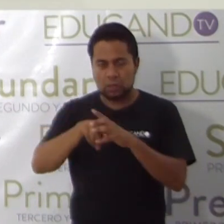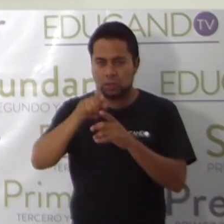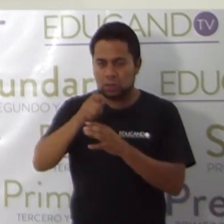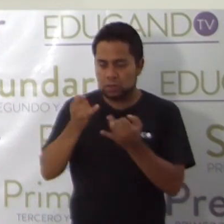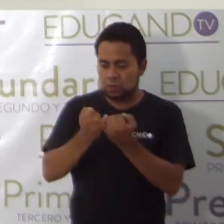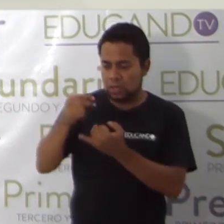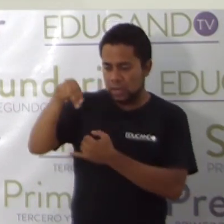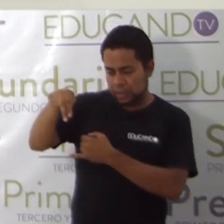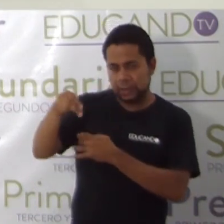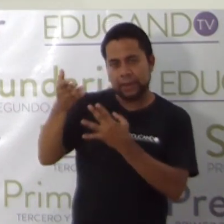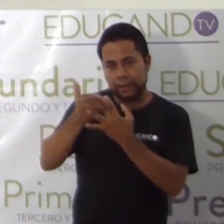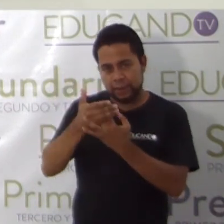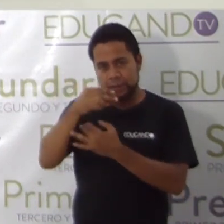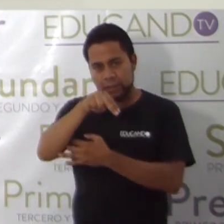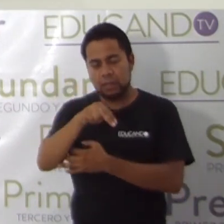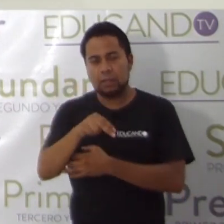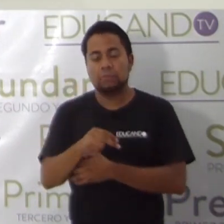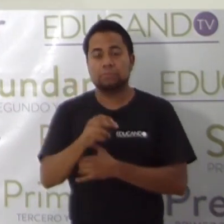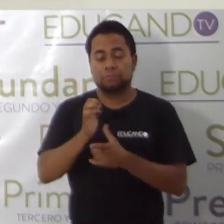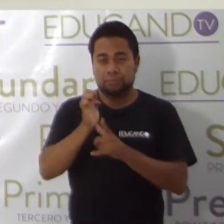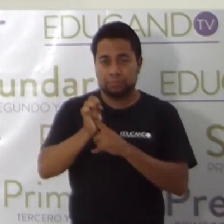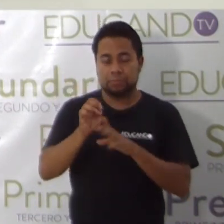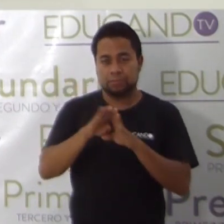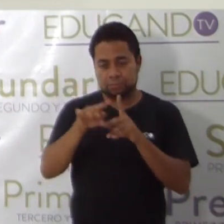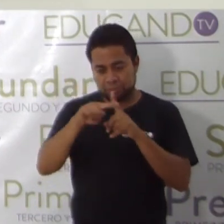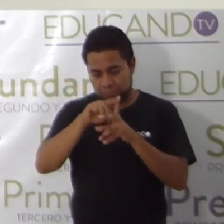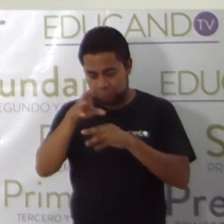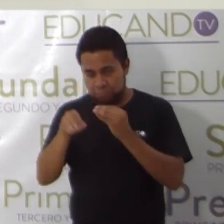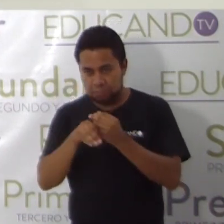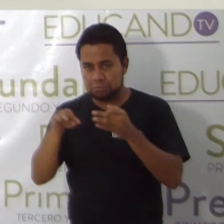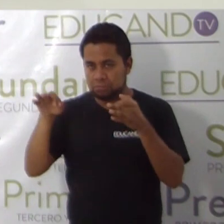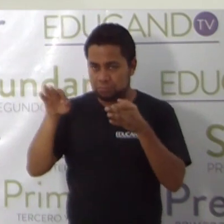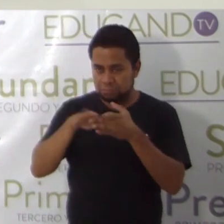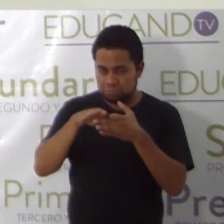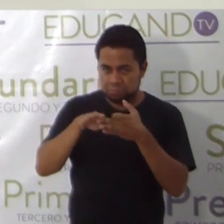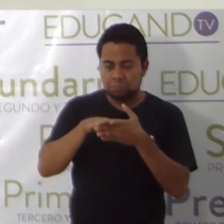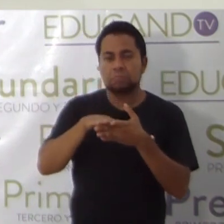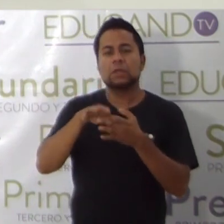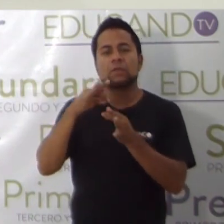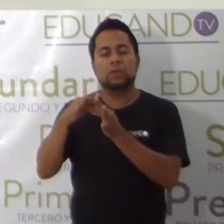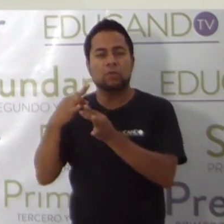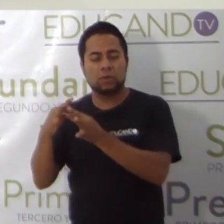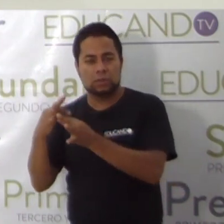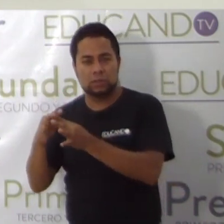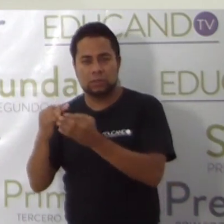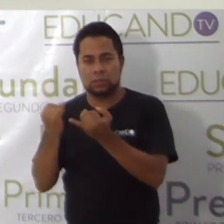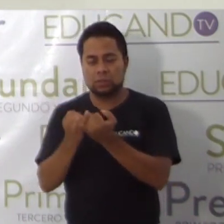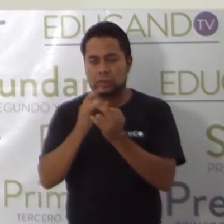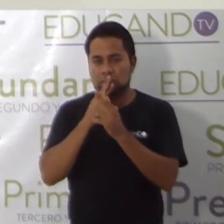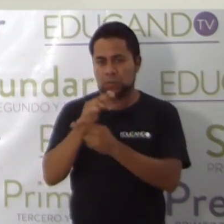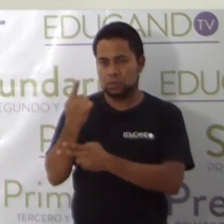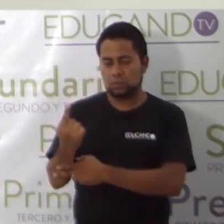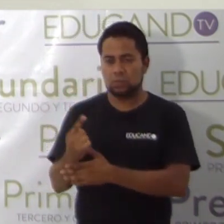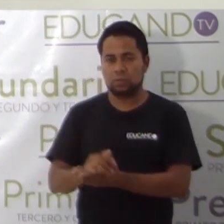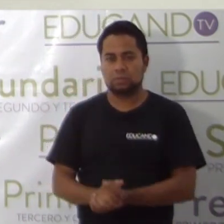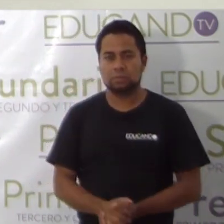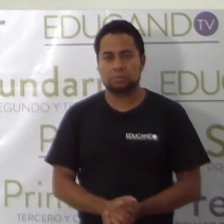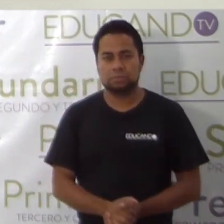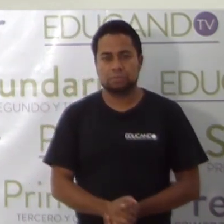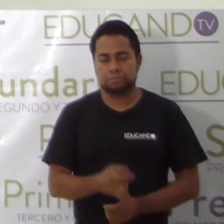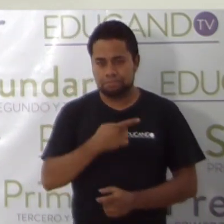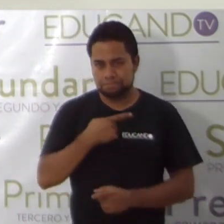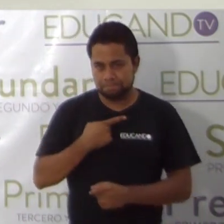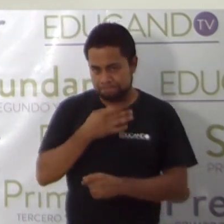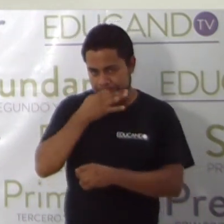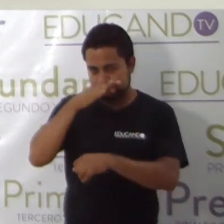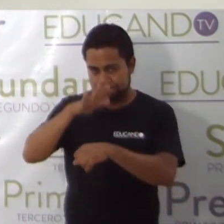¿Bien? Entonces, la suma de las frecuencias relativas es igual a 1. Aquí hay que hacer una